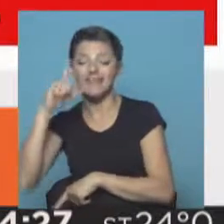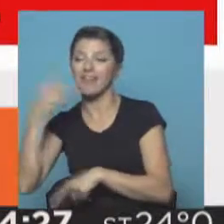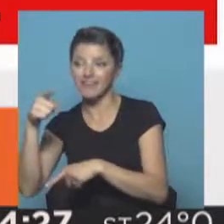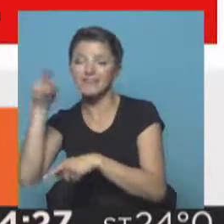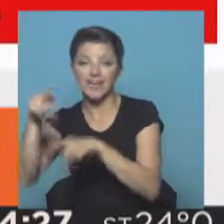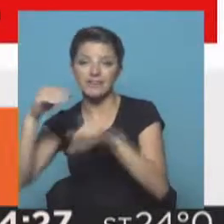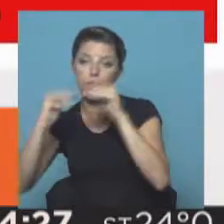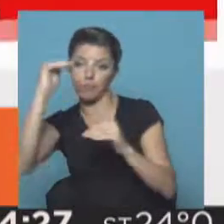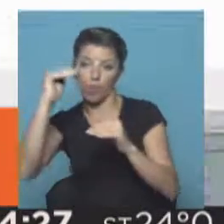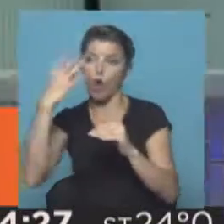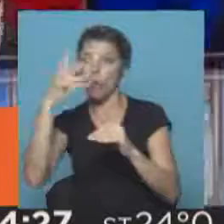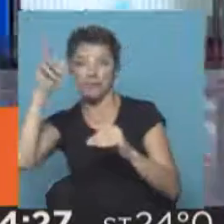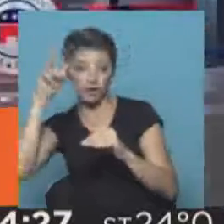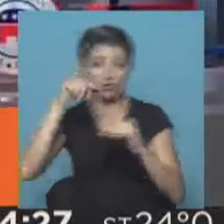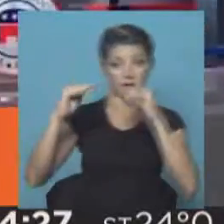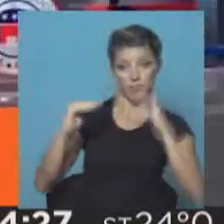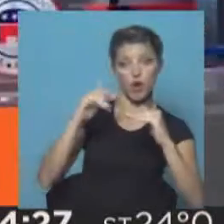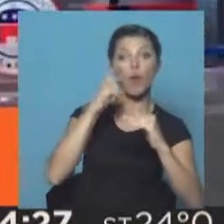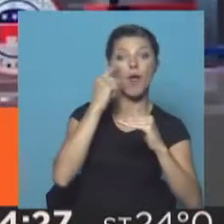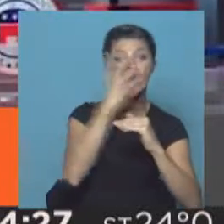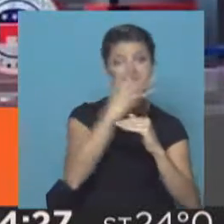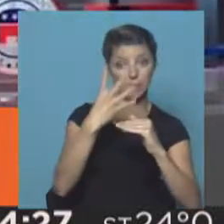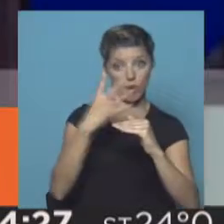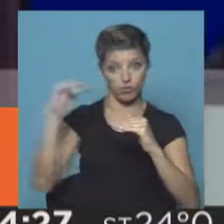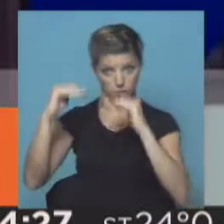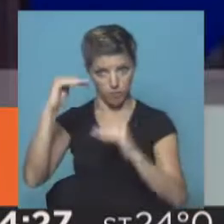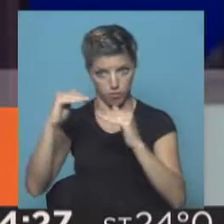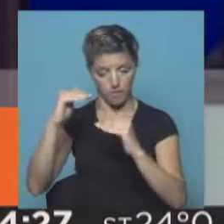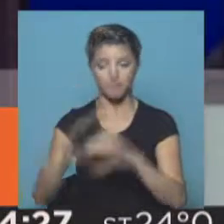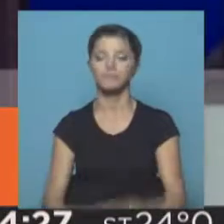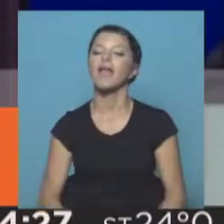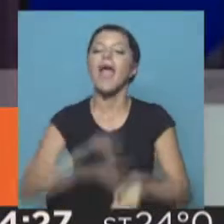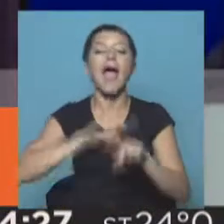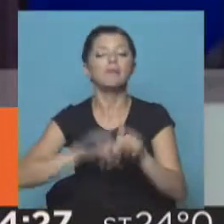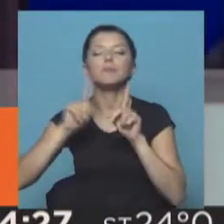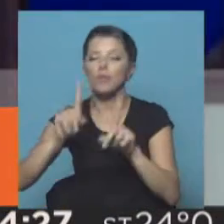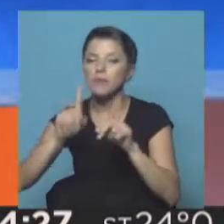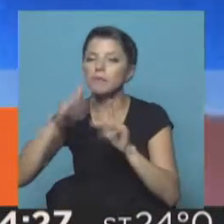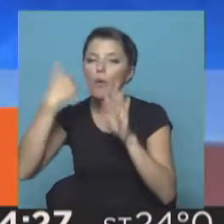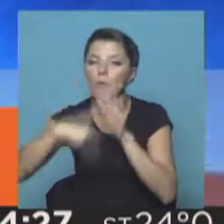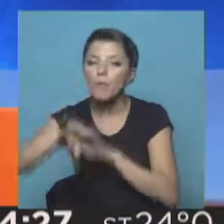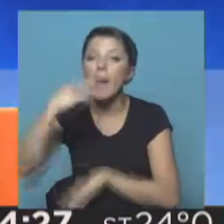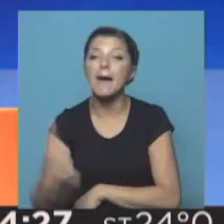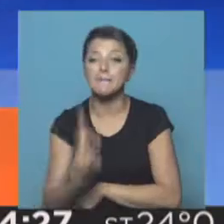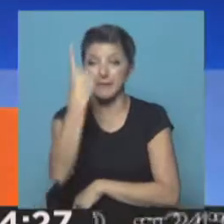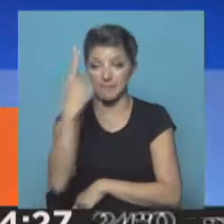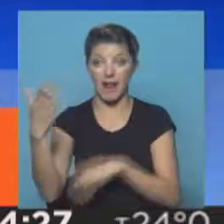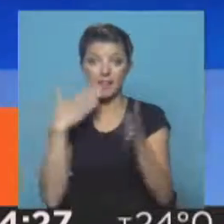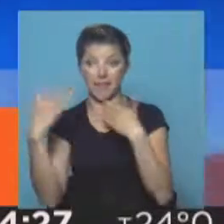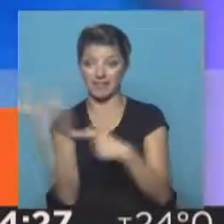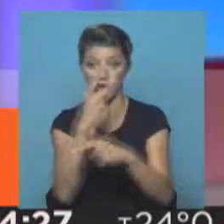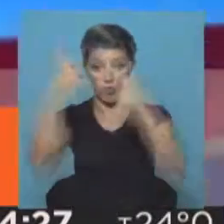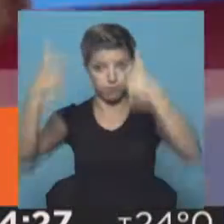un 44%. En medio de este escenario, asoma el primero de los 3 debates en los que